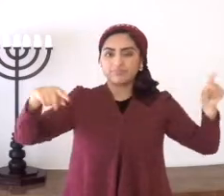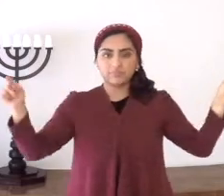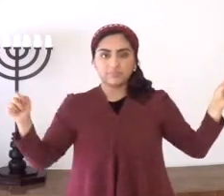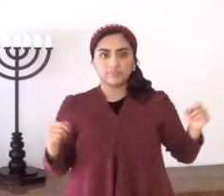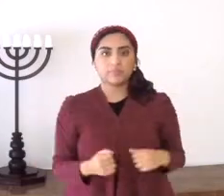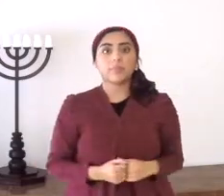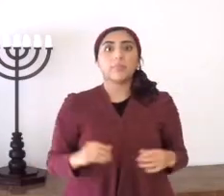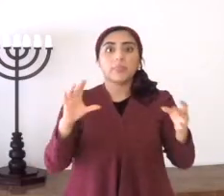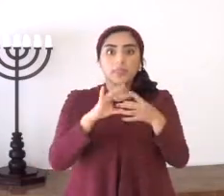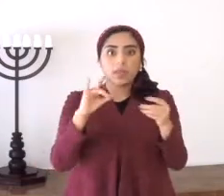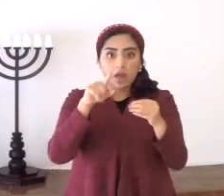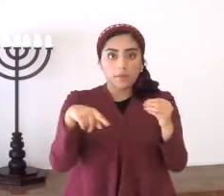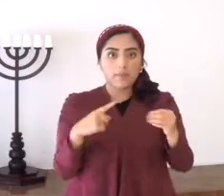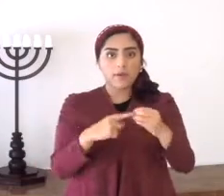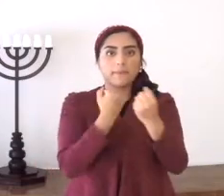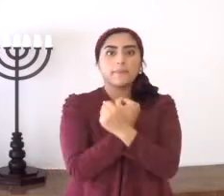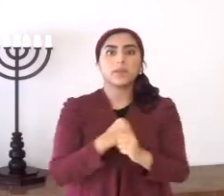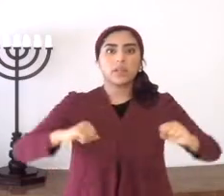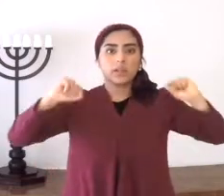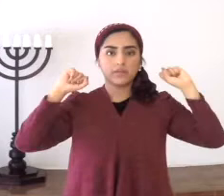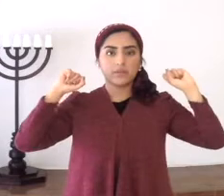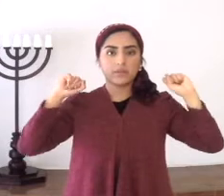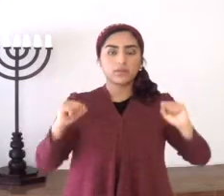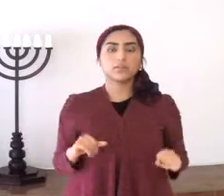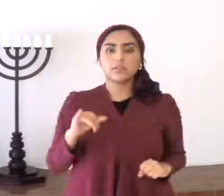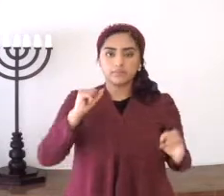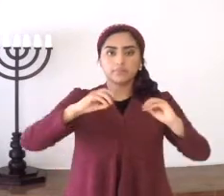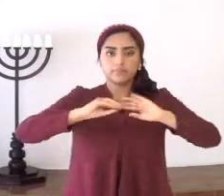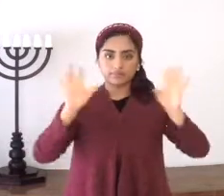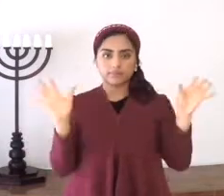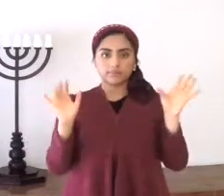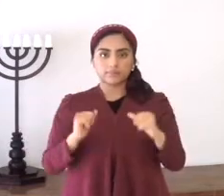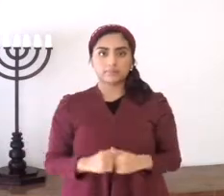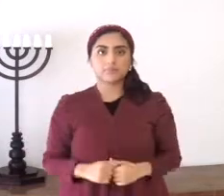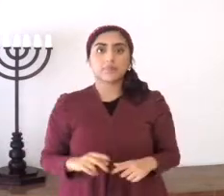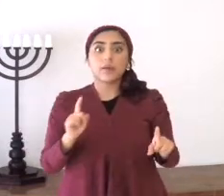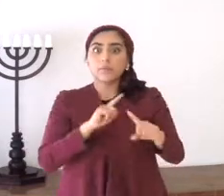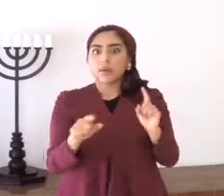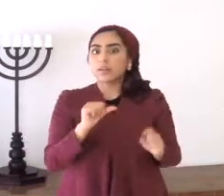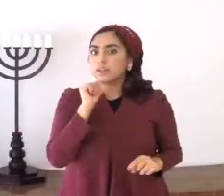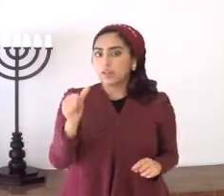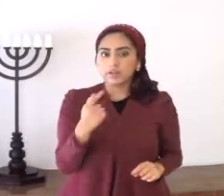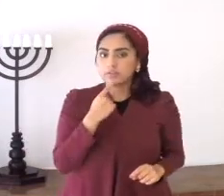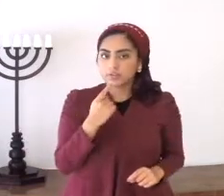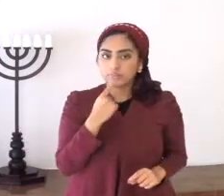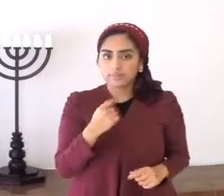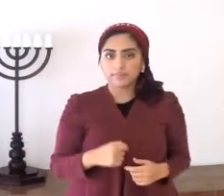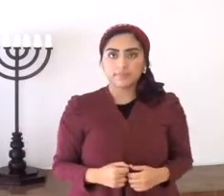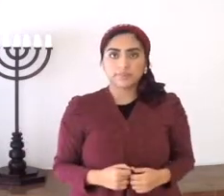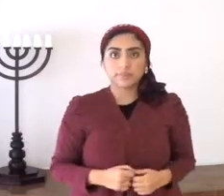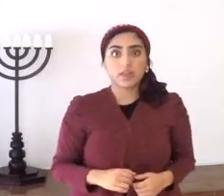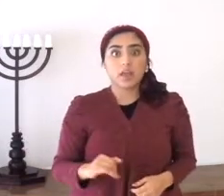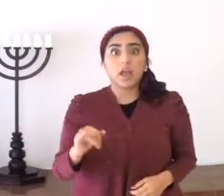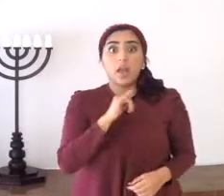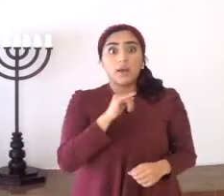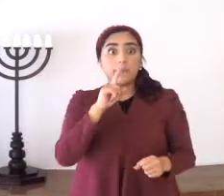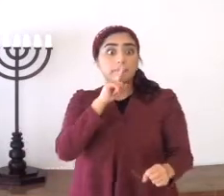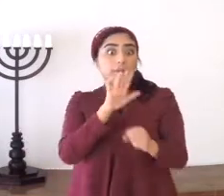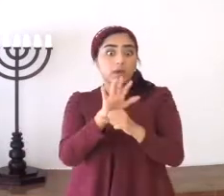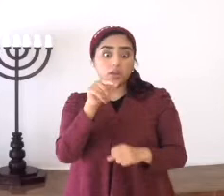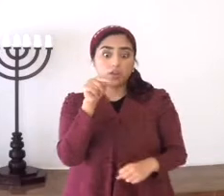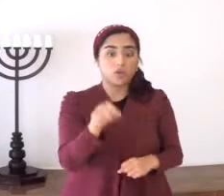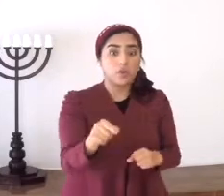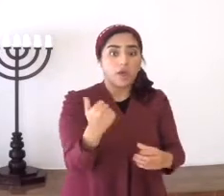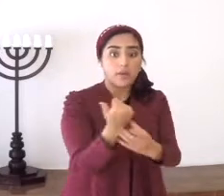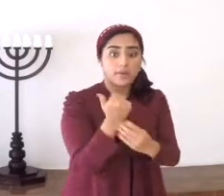descendencia poseerá las puertas de sus enemigos. Está hablando de una libertad, claramente. Pero no